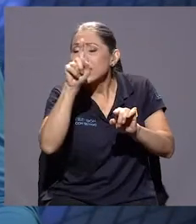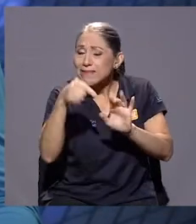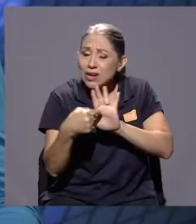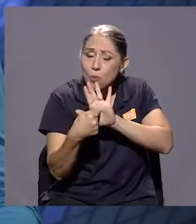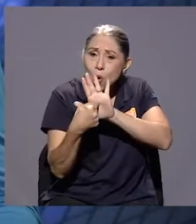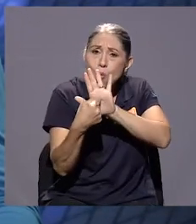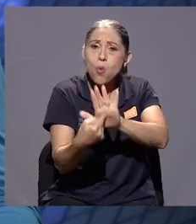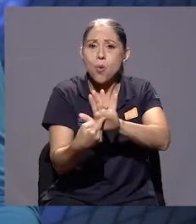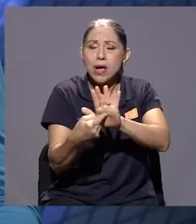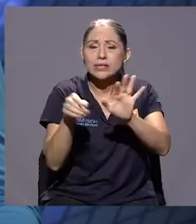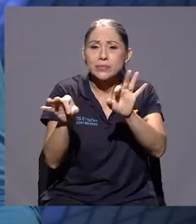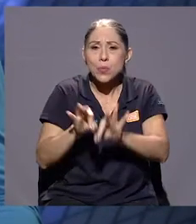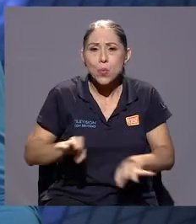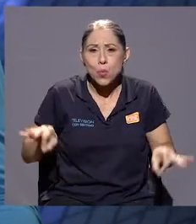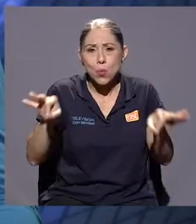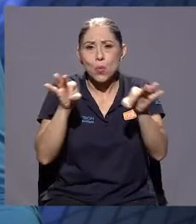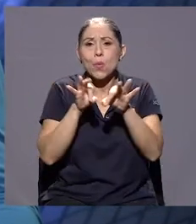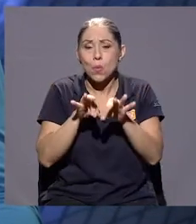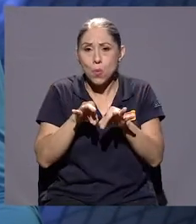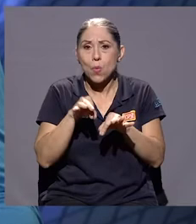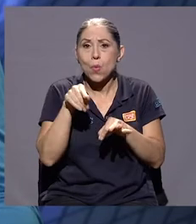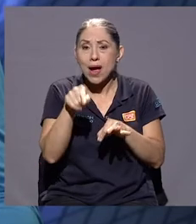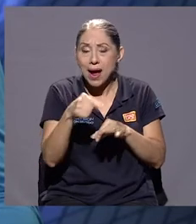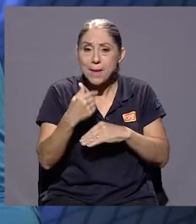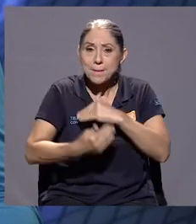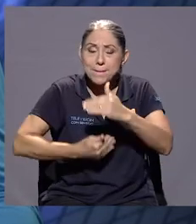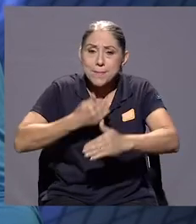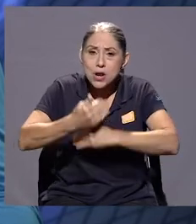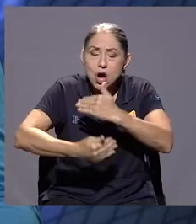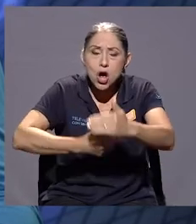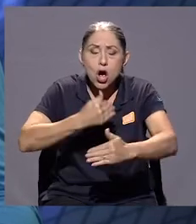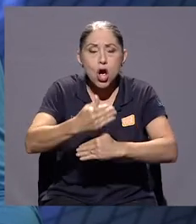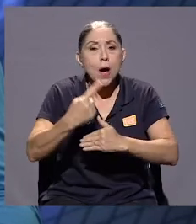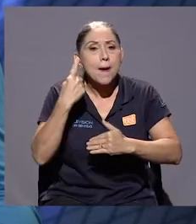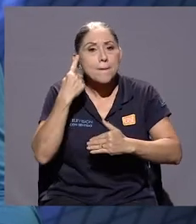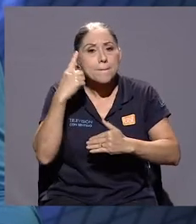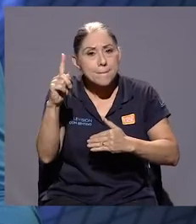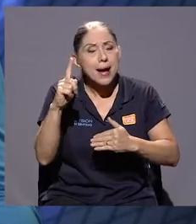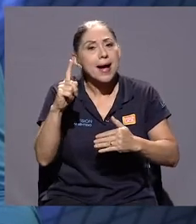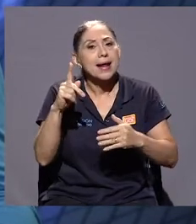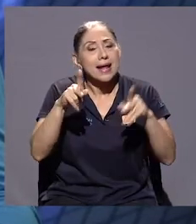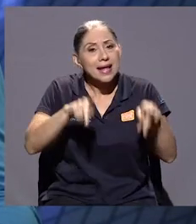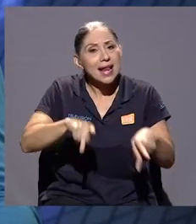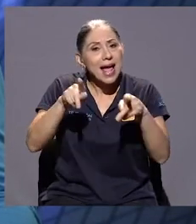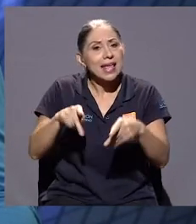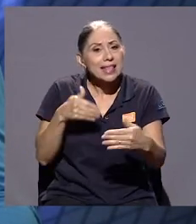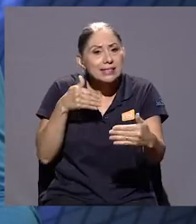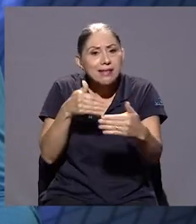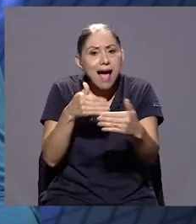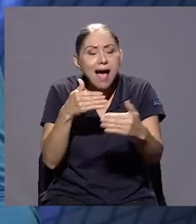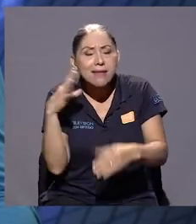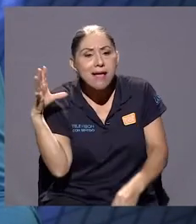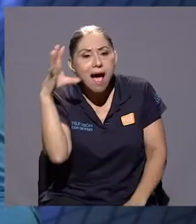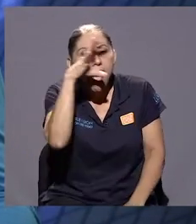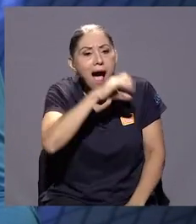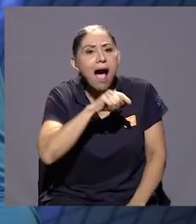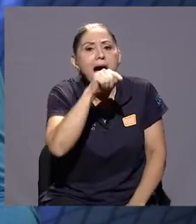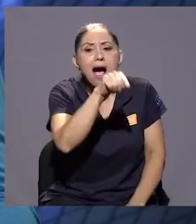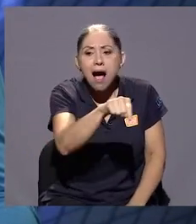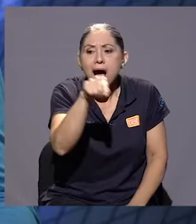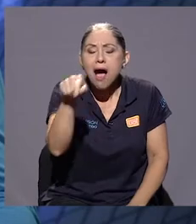también un poco también de eso del proceso que he buscado más bien de acercar a la gente estos espacios también acercar a que